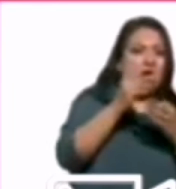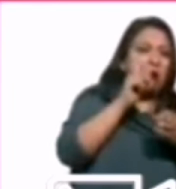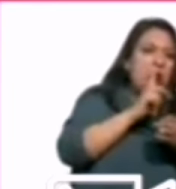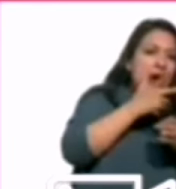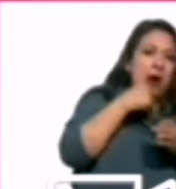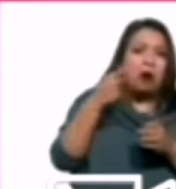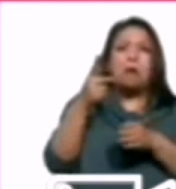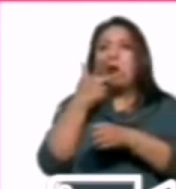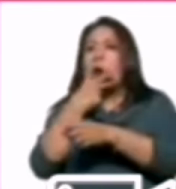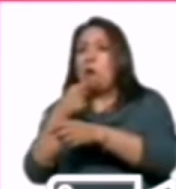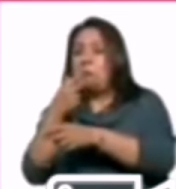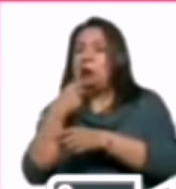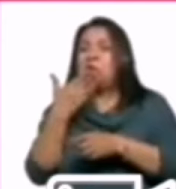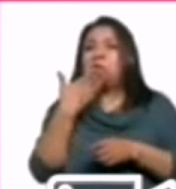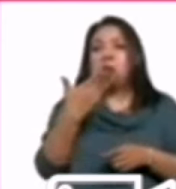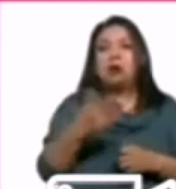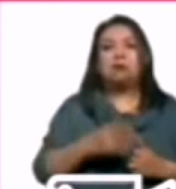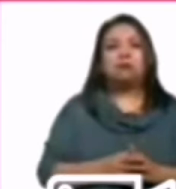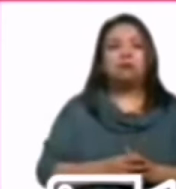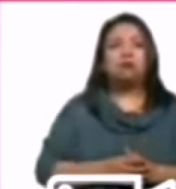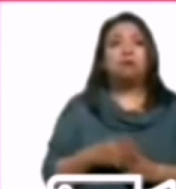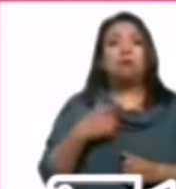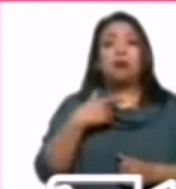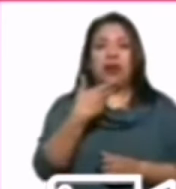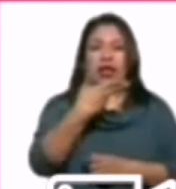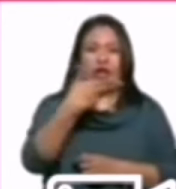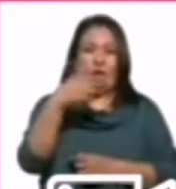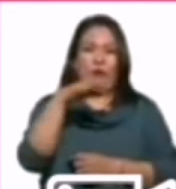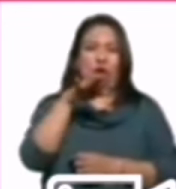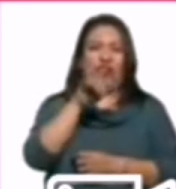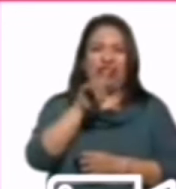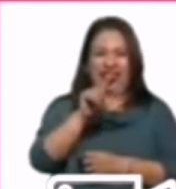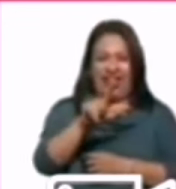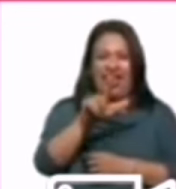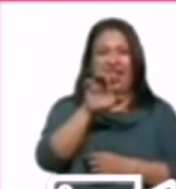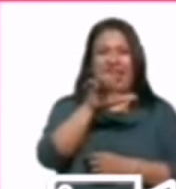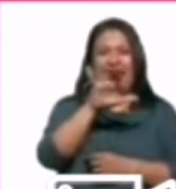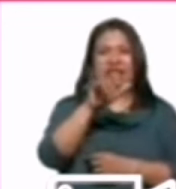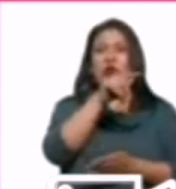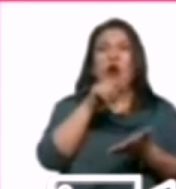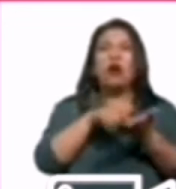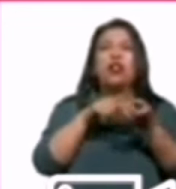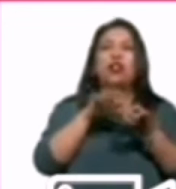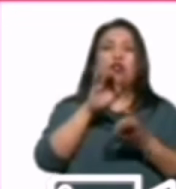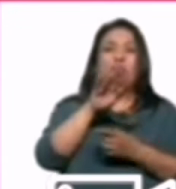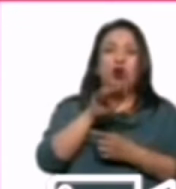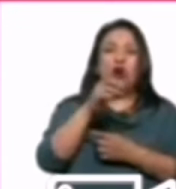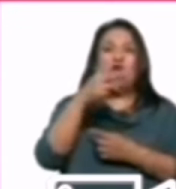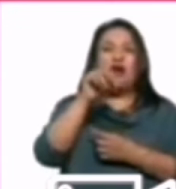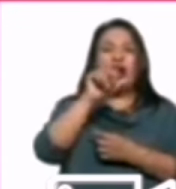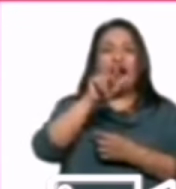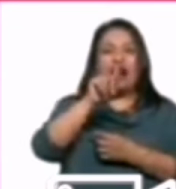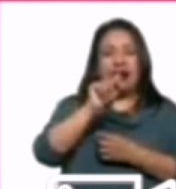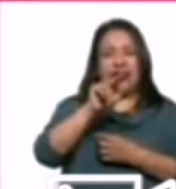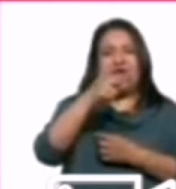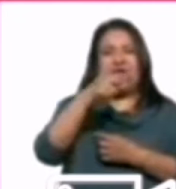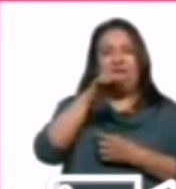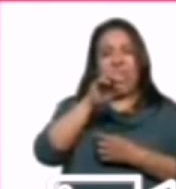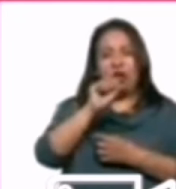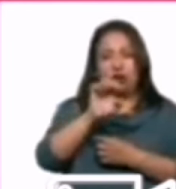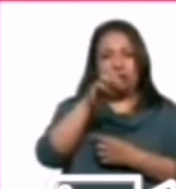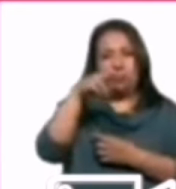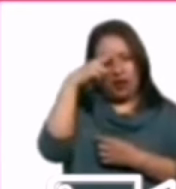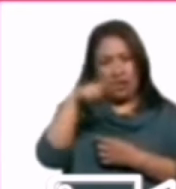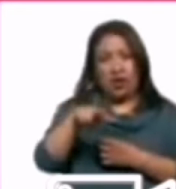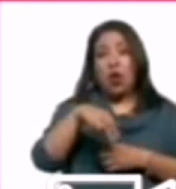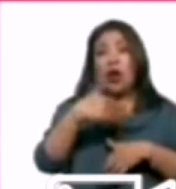¡Por lo menos tienes que saber mi nombre, carajo! Motel El Castillo se presenta en el foro Arts House México hasta el 9 de febrero, de jueves a